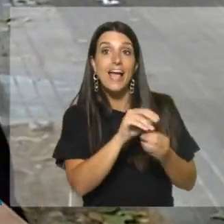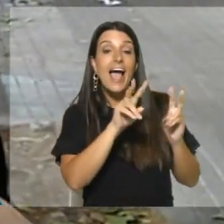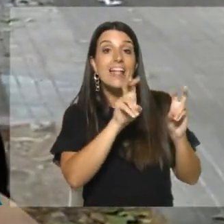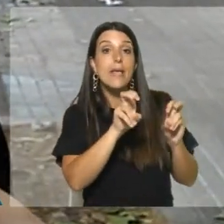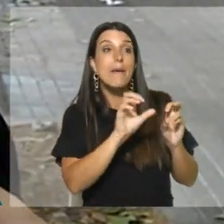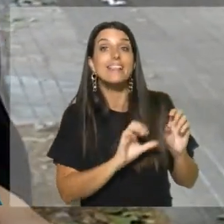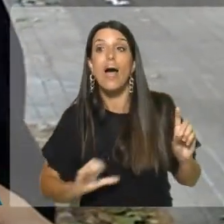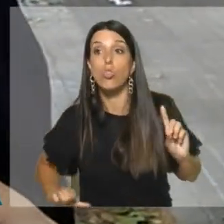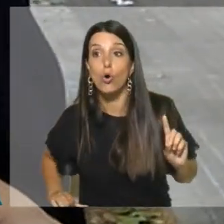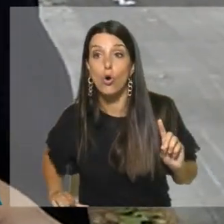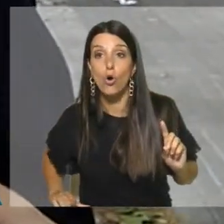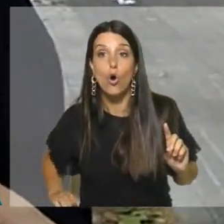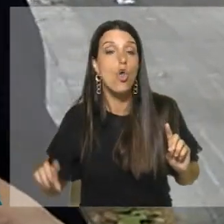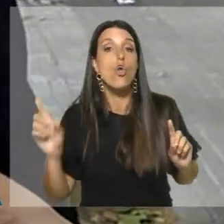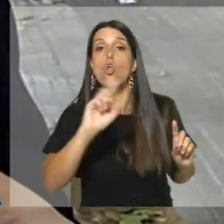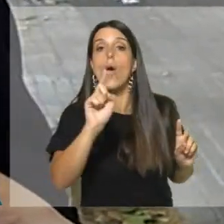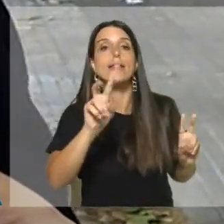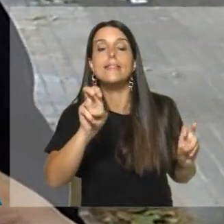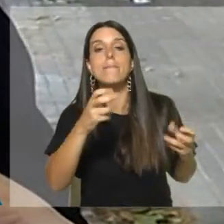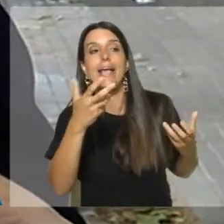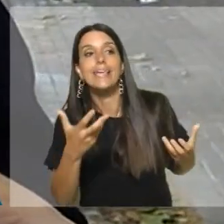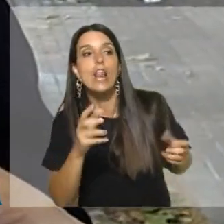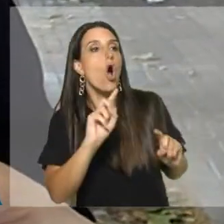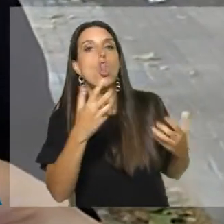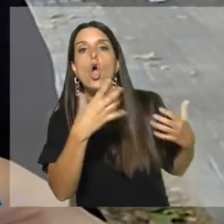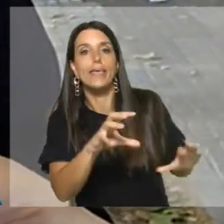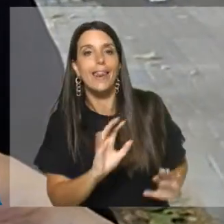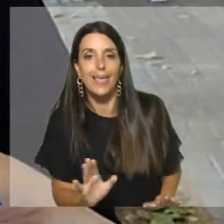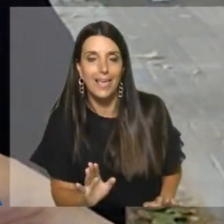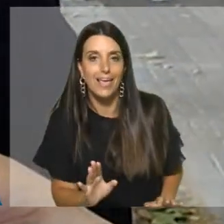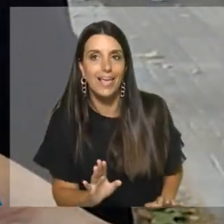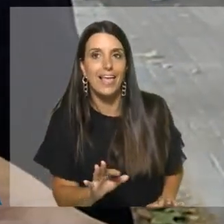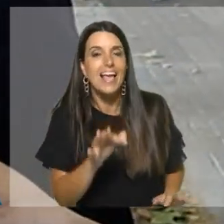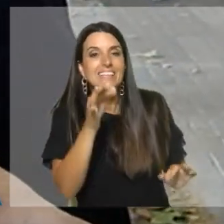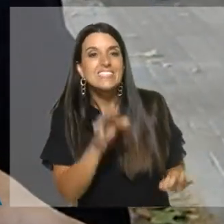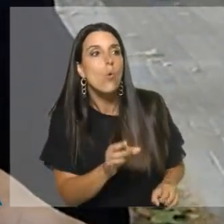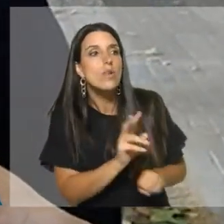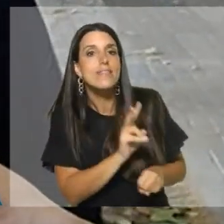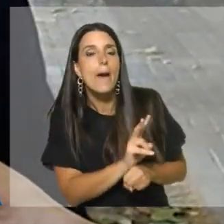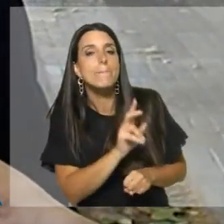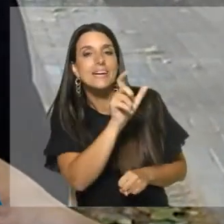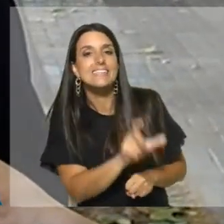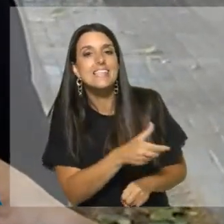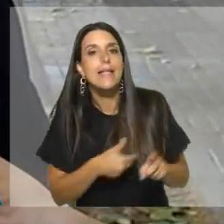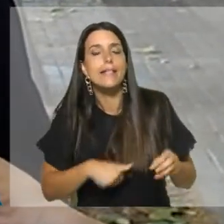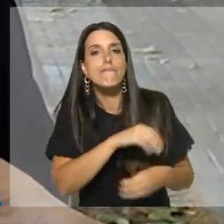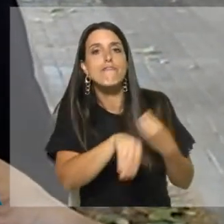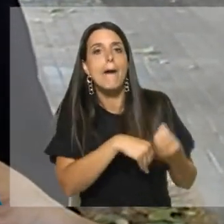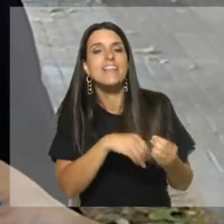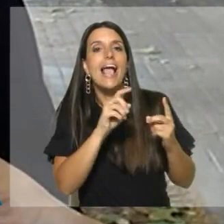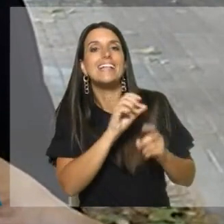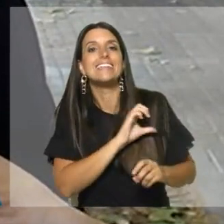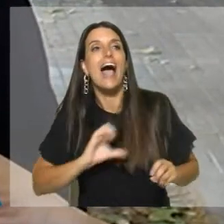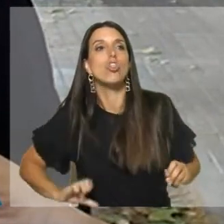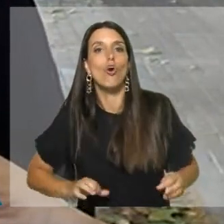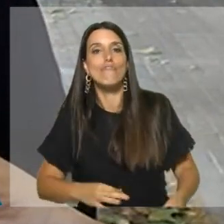Estado. No es una cuestión de que se quiera o no se quiera. Garantizar la seguridad del presidente y su familia es una cuestión que hace a